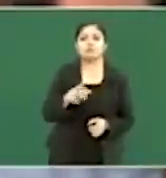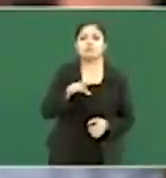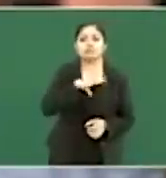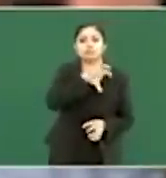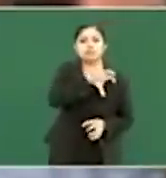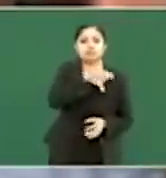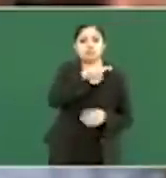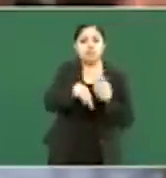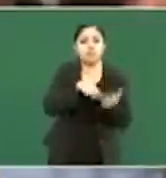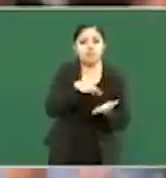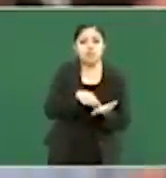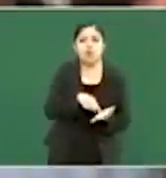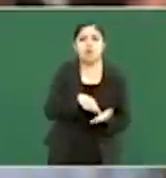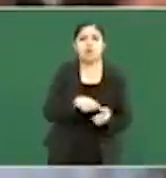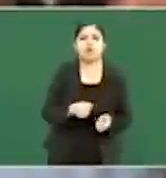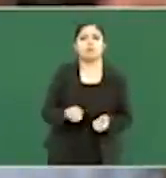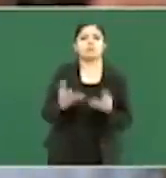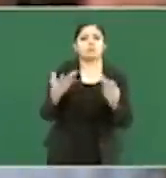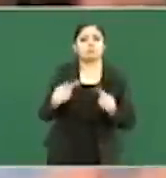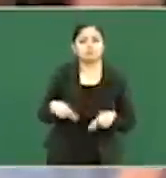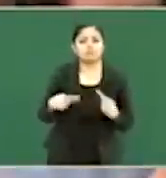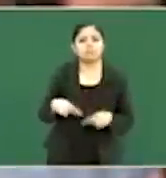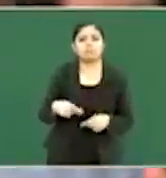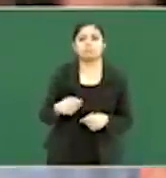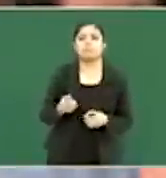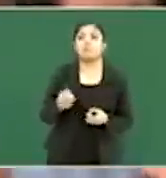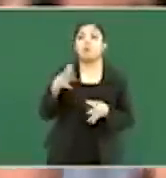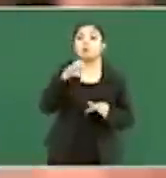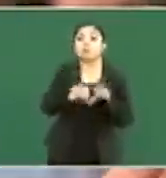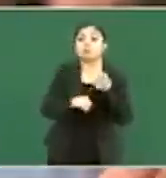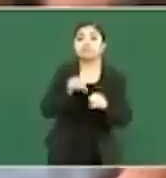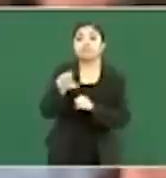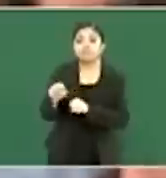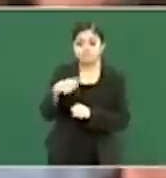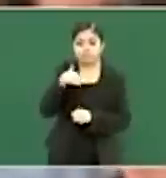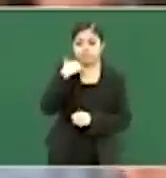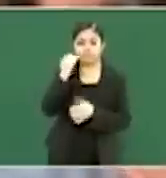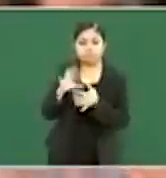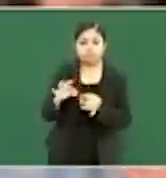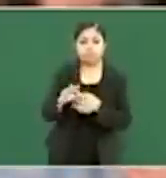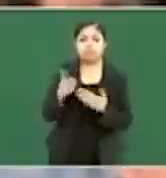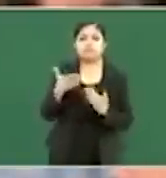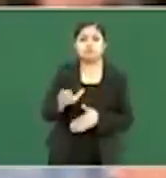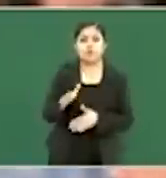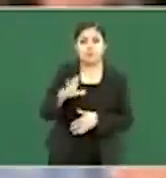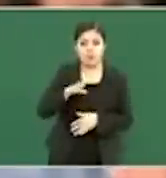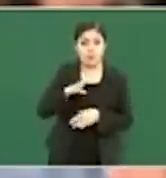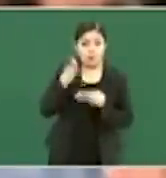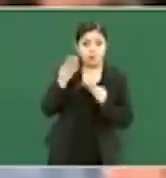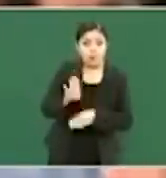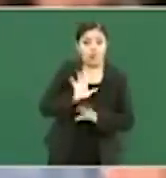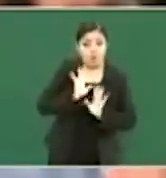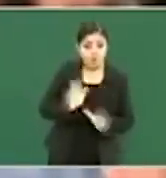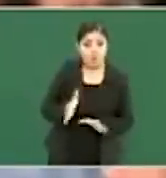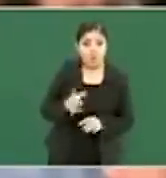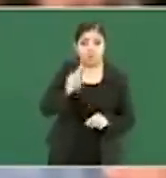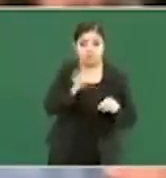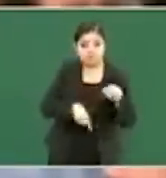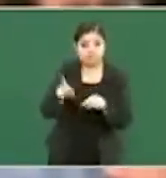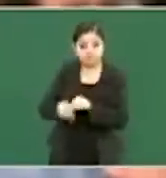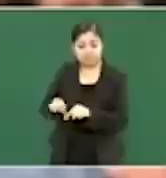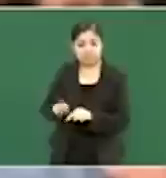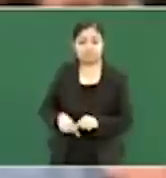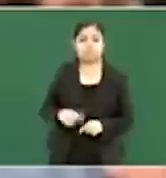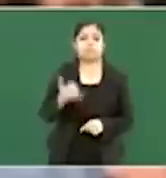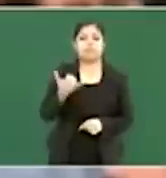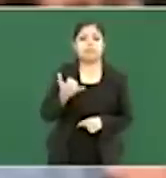algunas, monto de órdenes de aprehensión quizá giradas, cuentas bancarias congeladas y puntualmente,